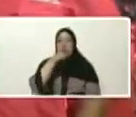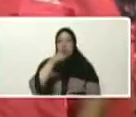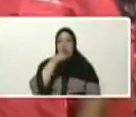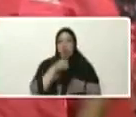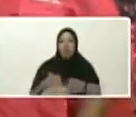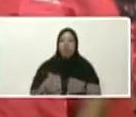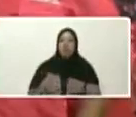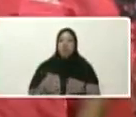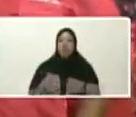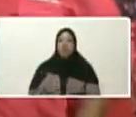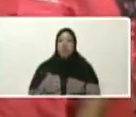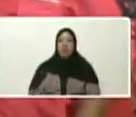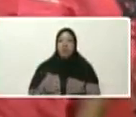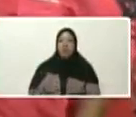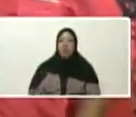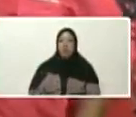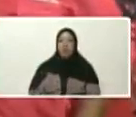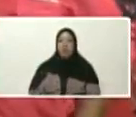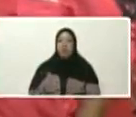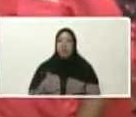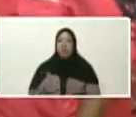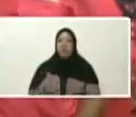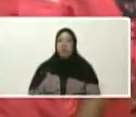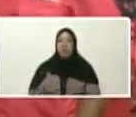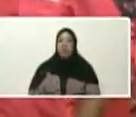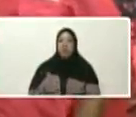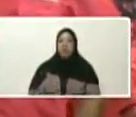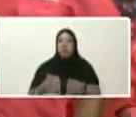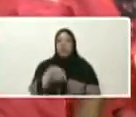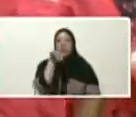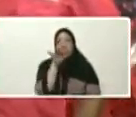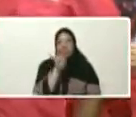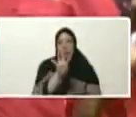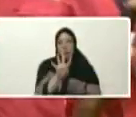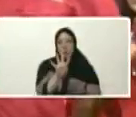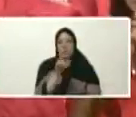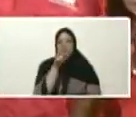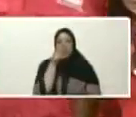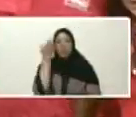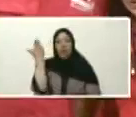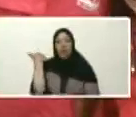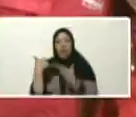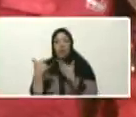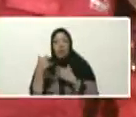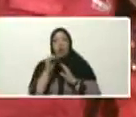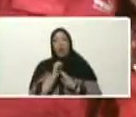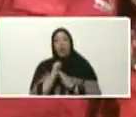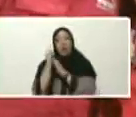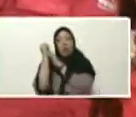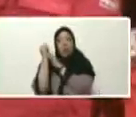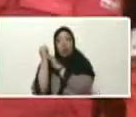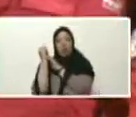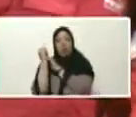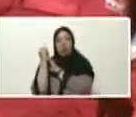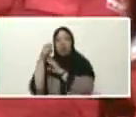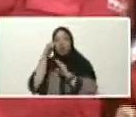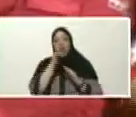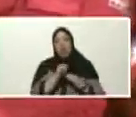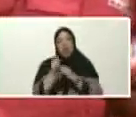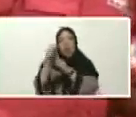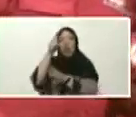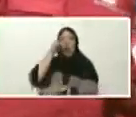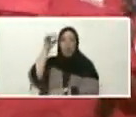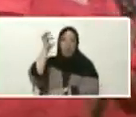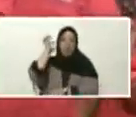Como decía Antonio Gramsci, los cuadros, los líderes, las